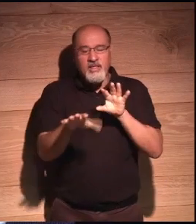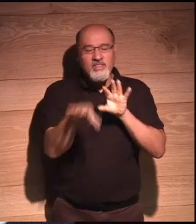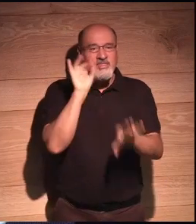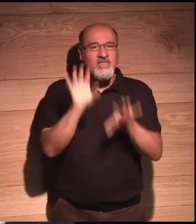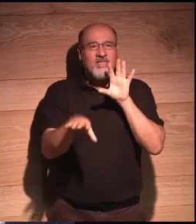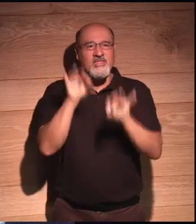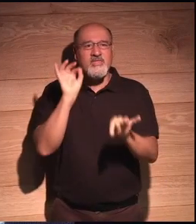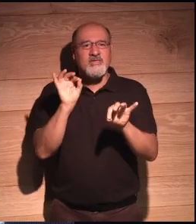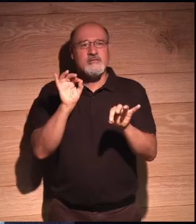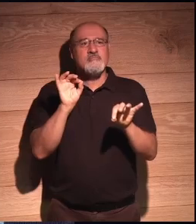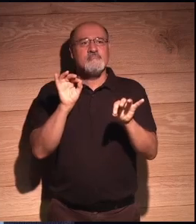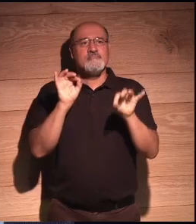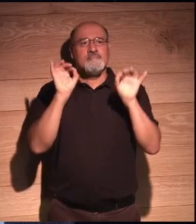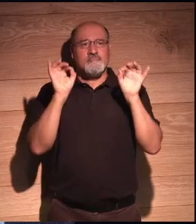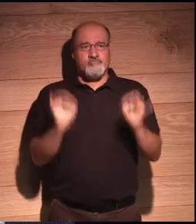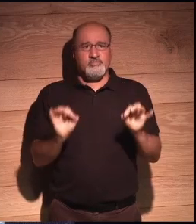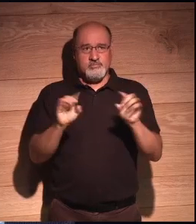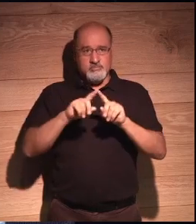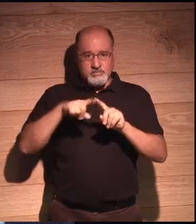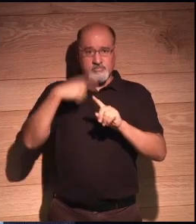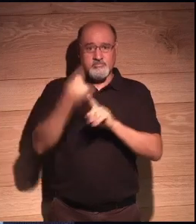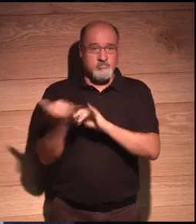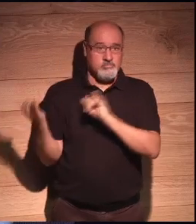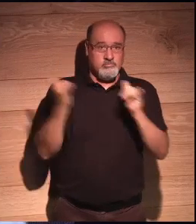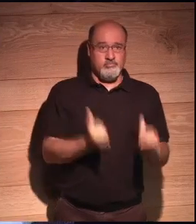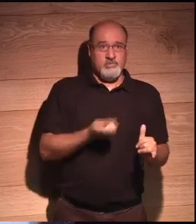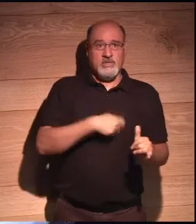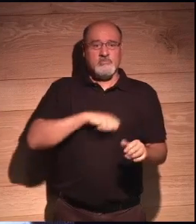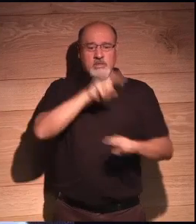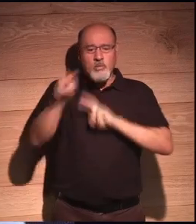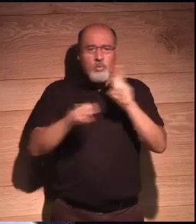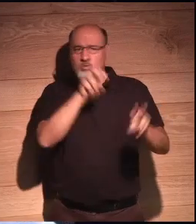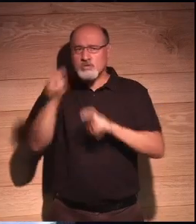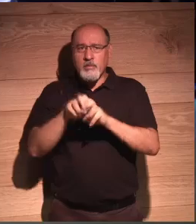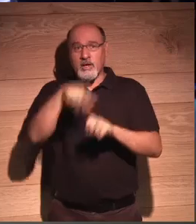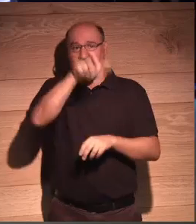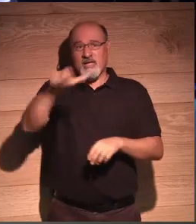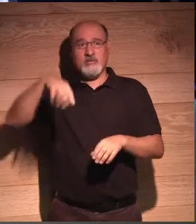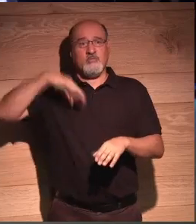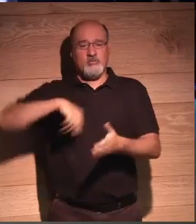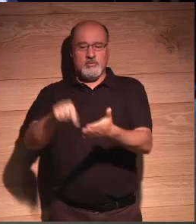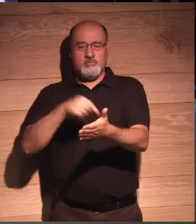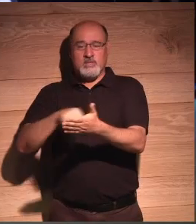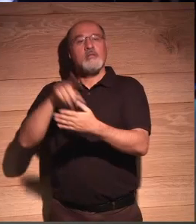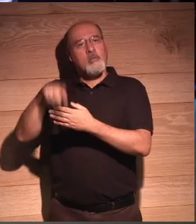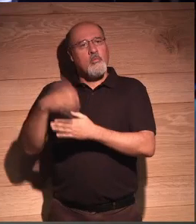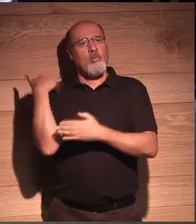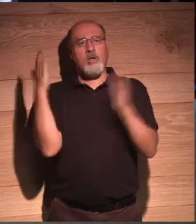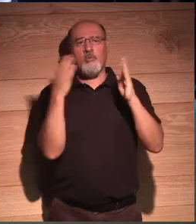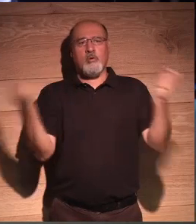decide que va a instalarse en España, empiezan a buscar, empiezan a contratar gente, pues habían anuncios